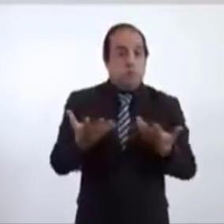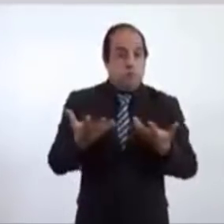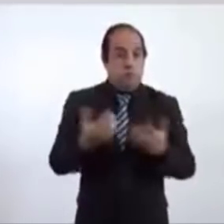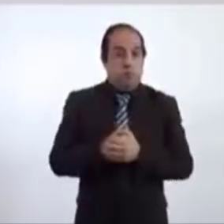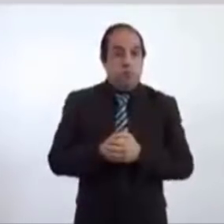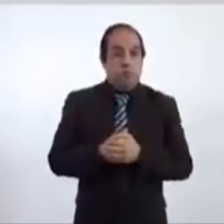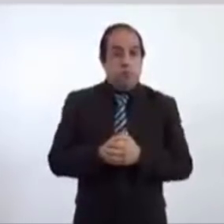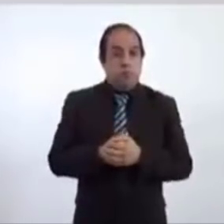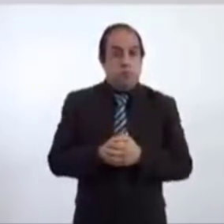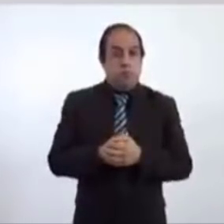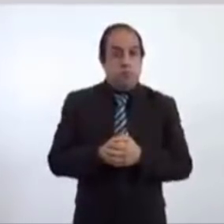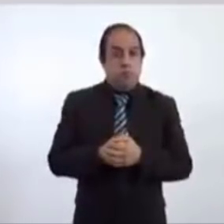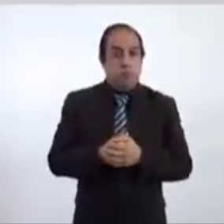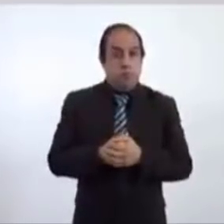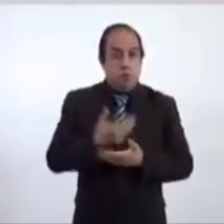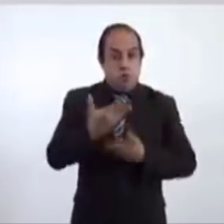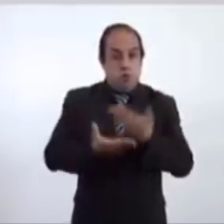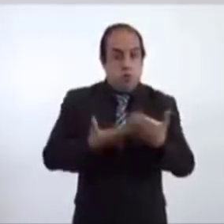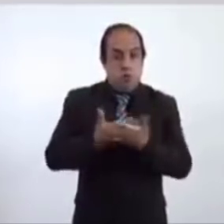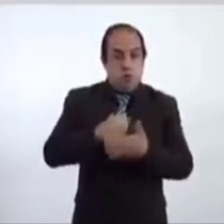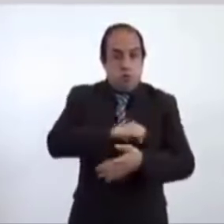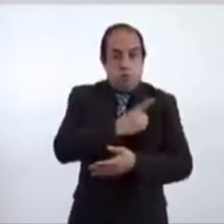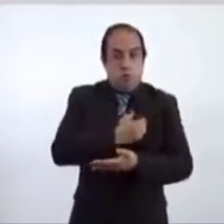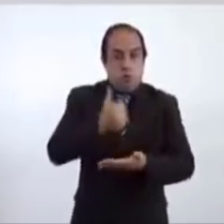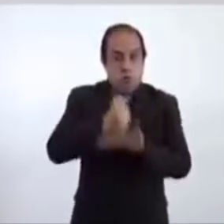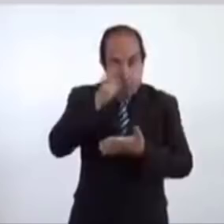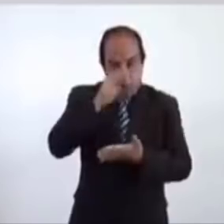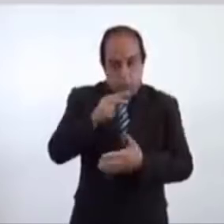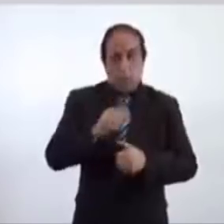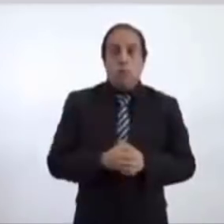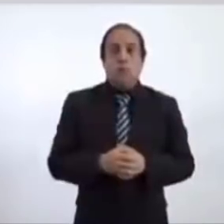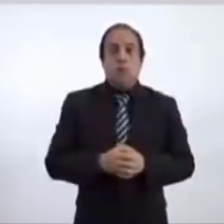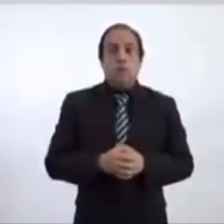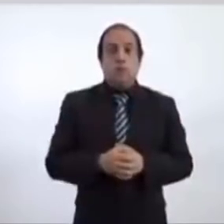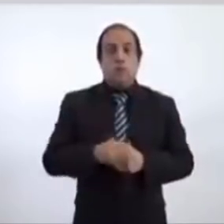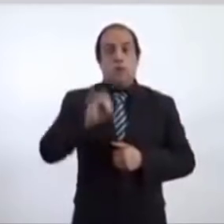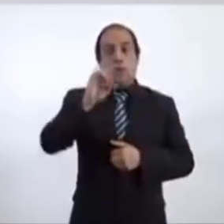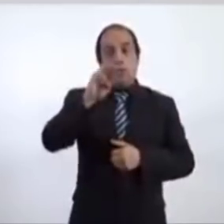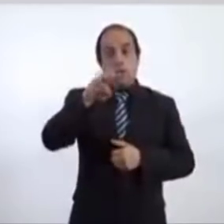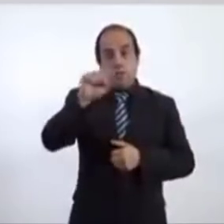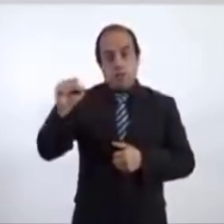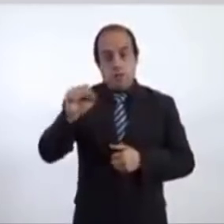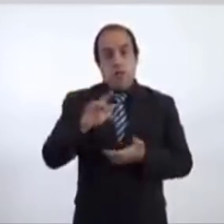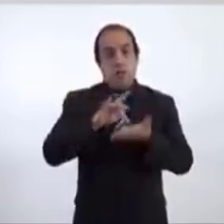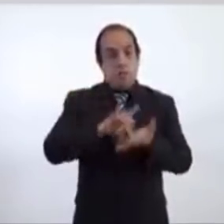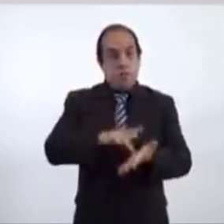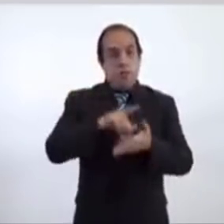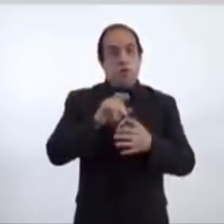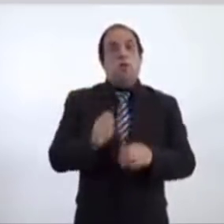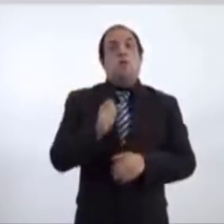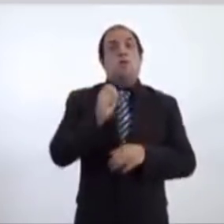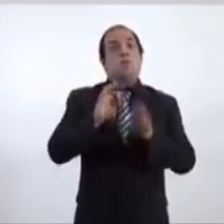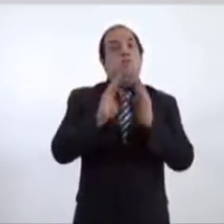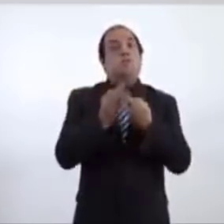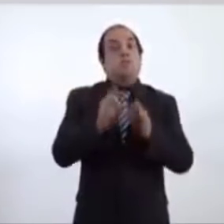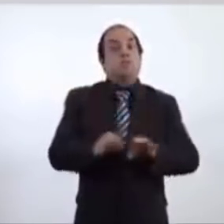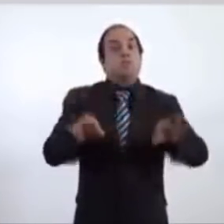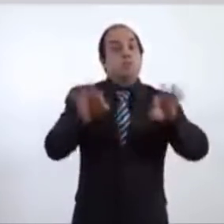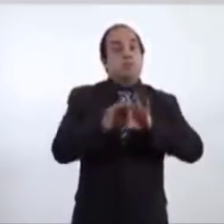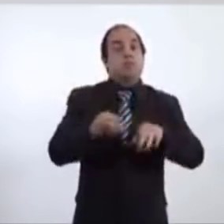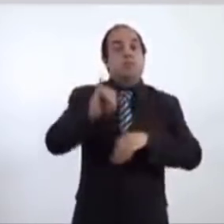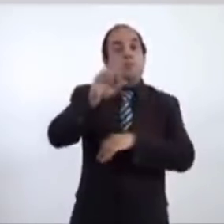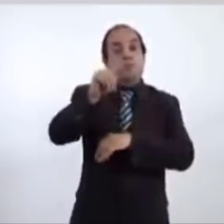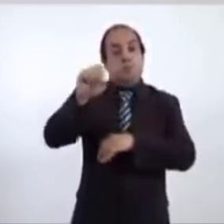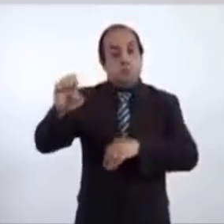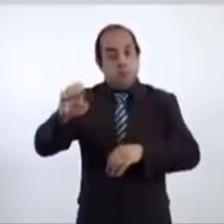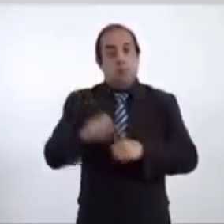estado sostenida por los servicios de salud de la Ciudad de México, por el IMSS, que nos ha apoyado de manera importante, el ISSSTE